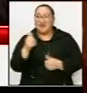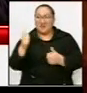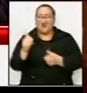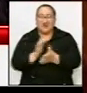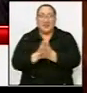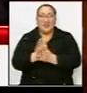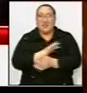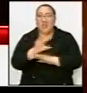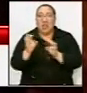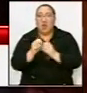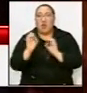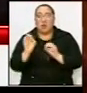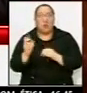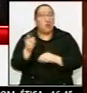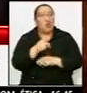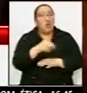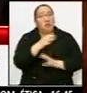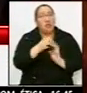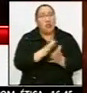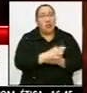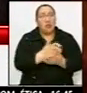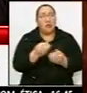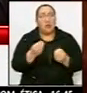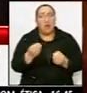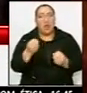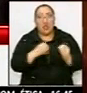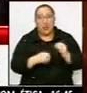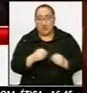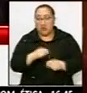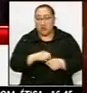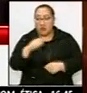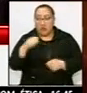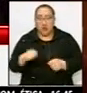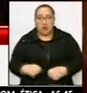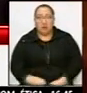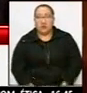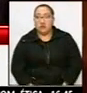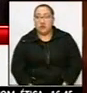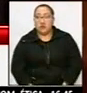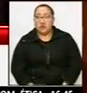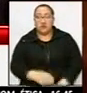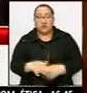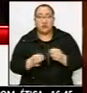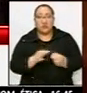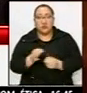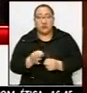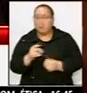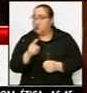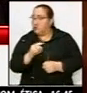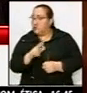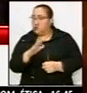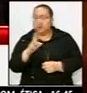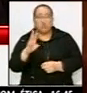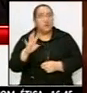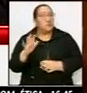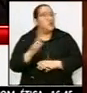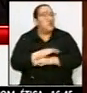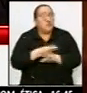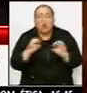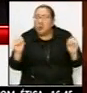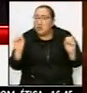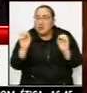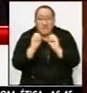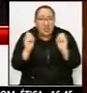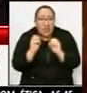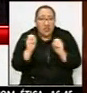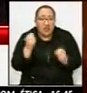anunciar. Y así como estos proyectos, mire, hay equipos medidores varios en todo el departamento, 1, 2, 3, 4, 5, con cero de